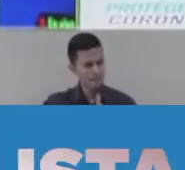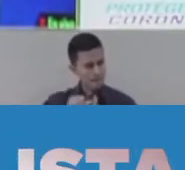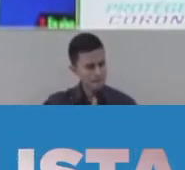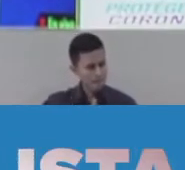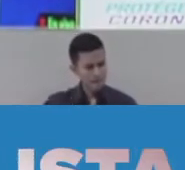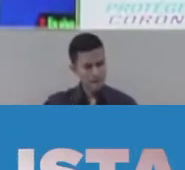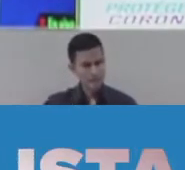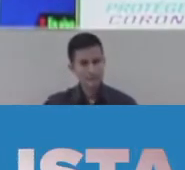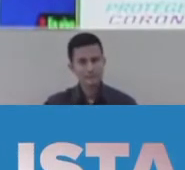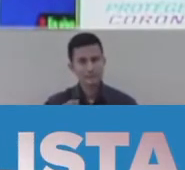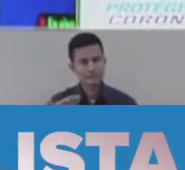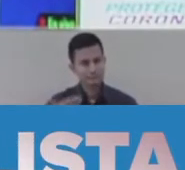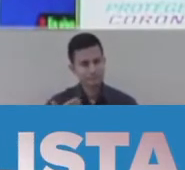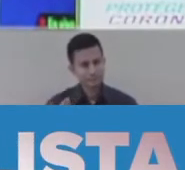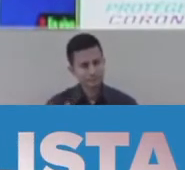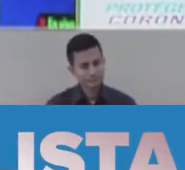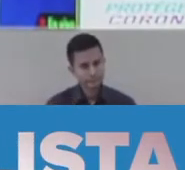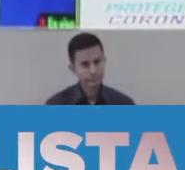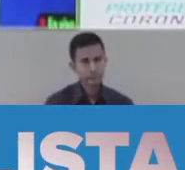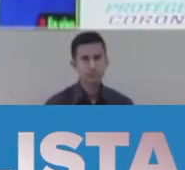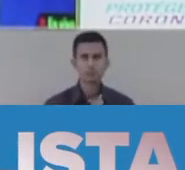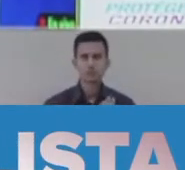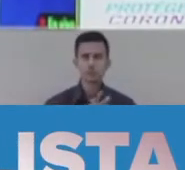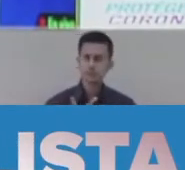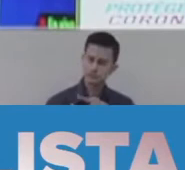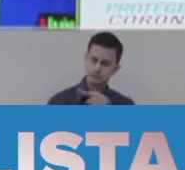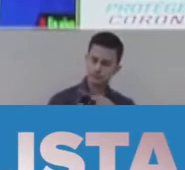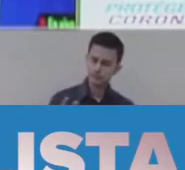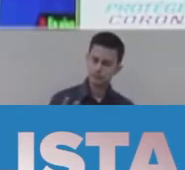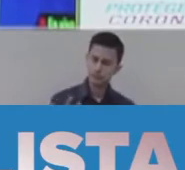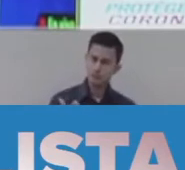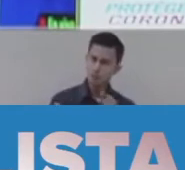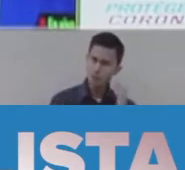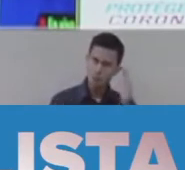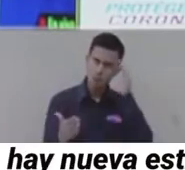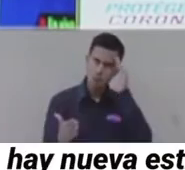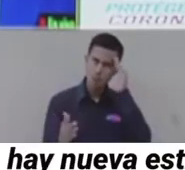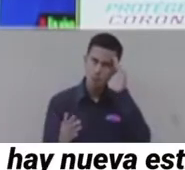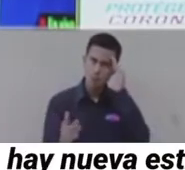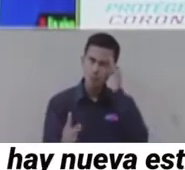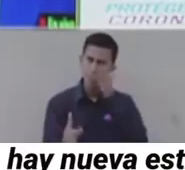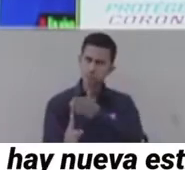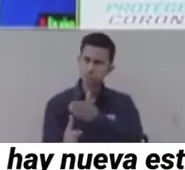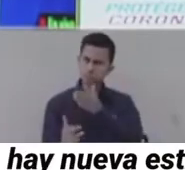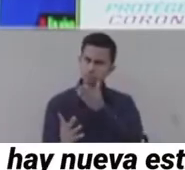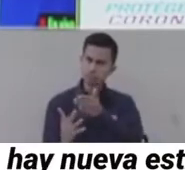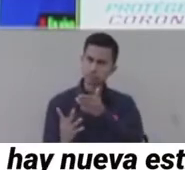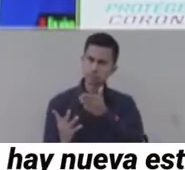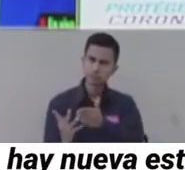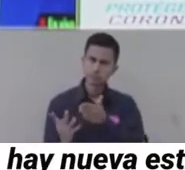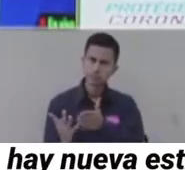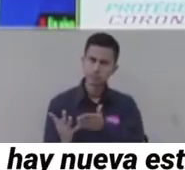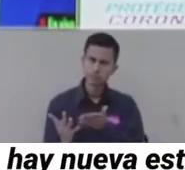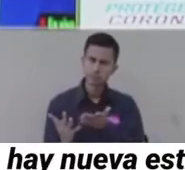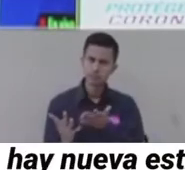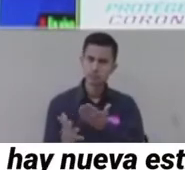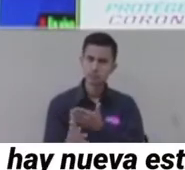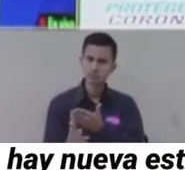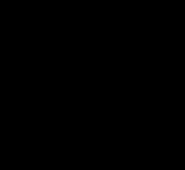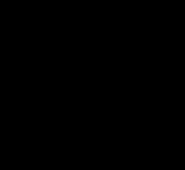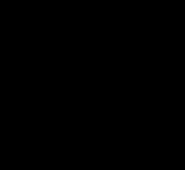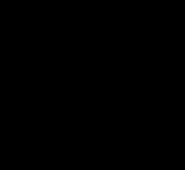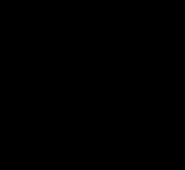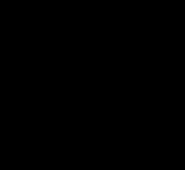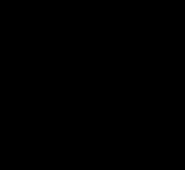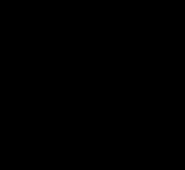265 vehículos así como 500 79 dólares y 4 millones 25 mil 133 pesos